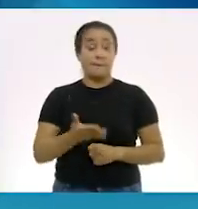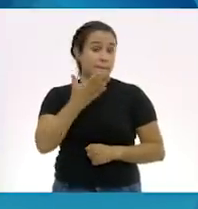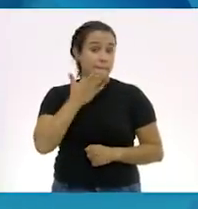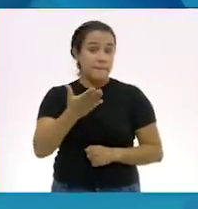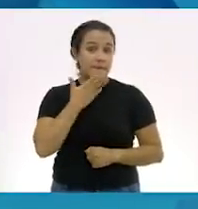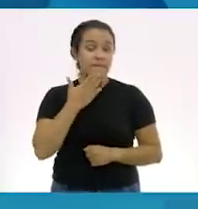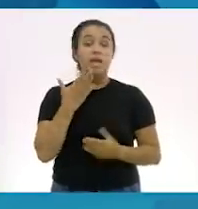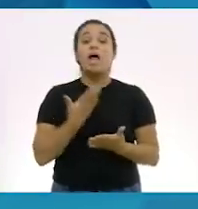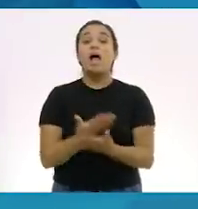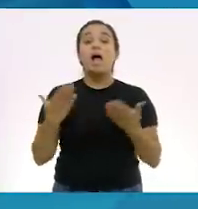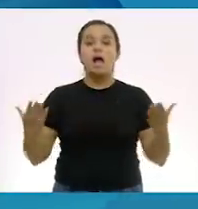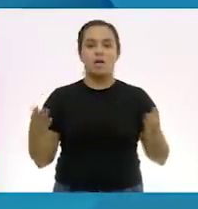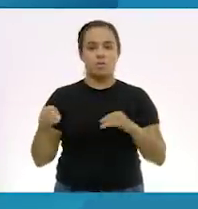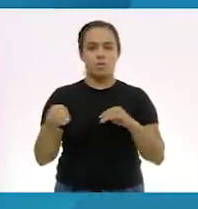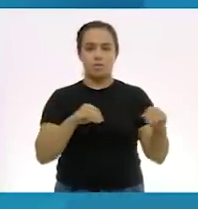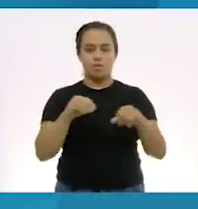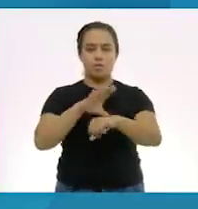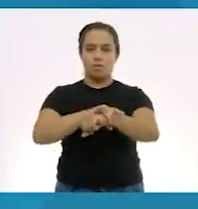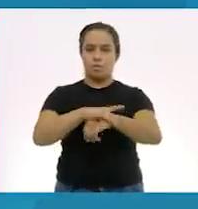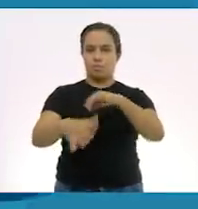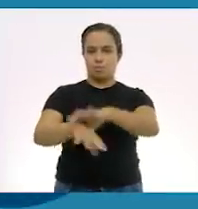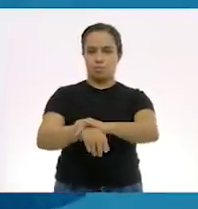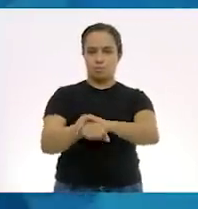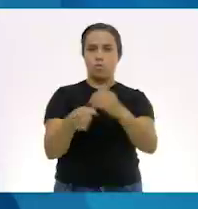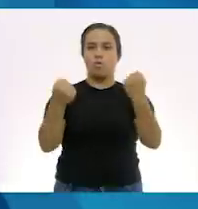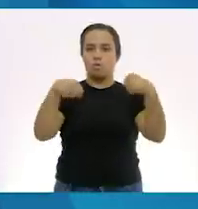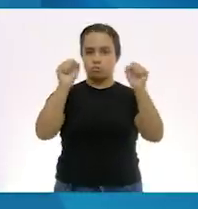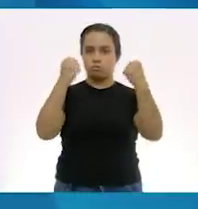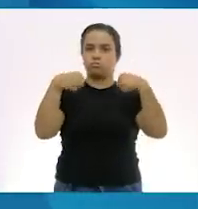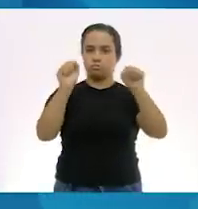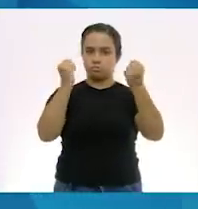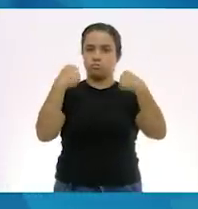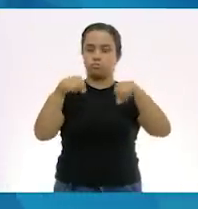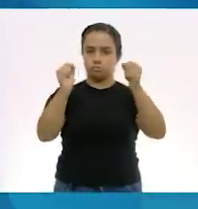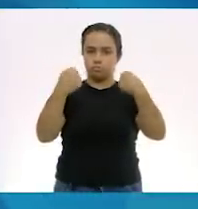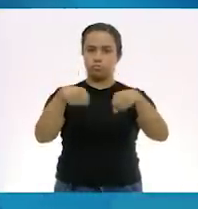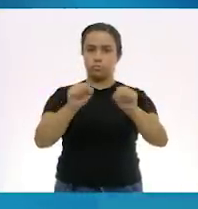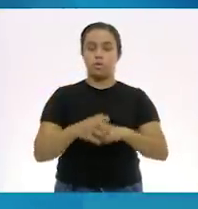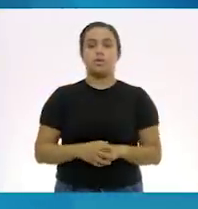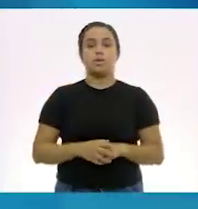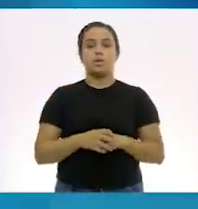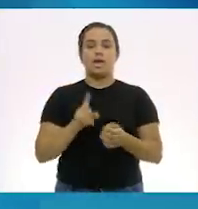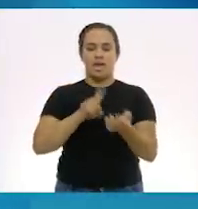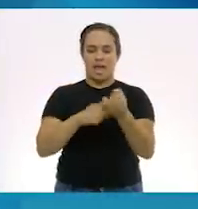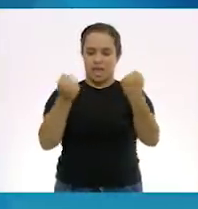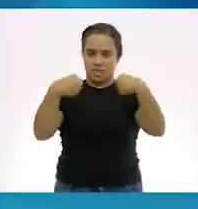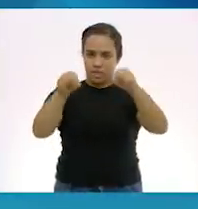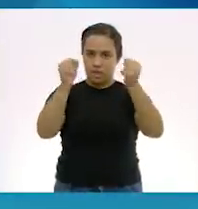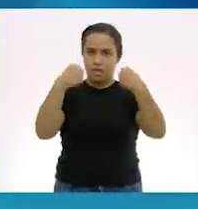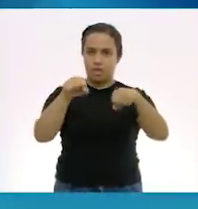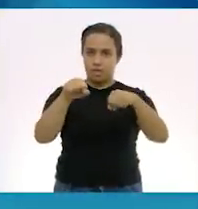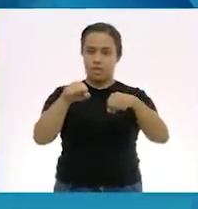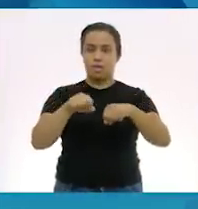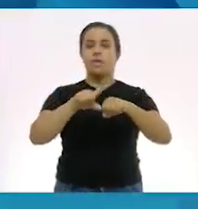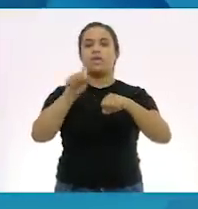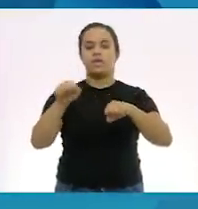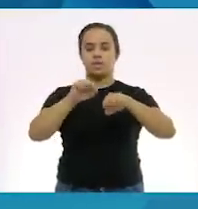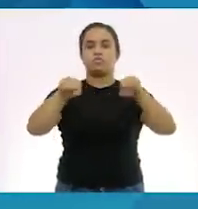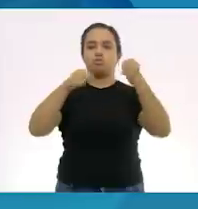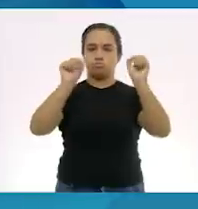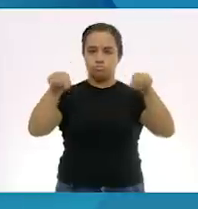muy grandes. Y ahora círculos hacia atrás. ¿Sí? ¿Y qué tal la